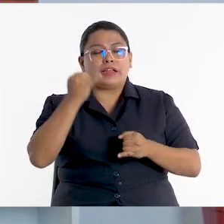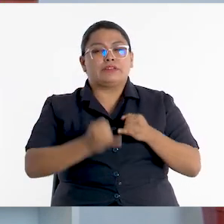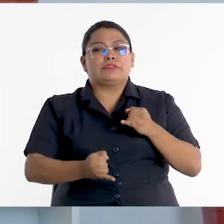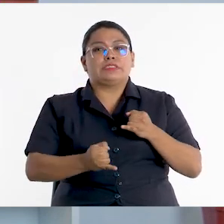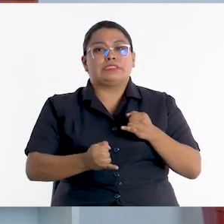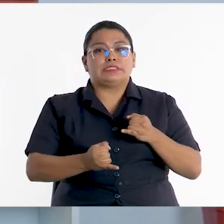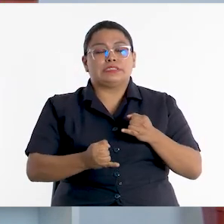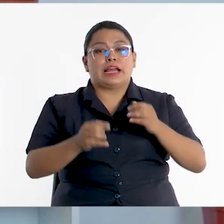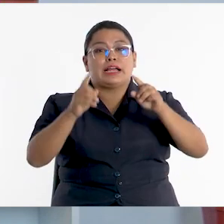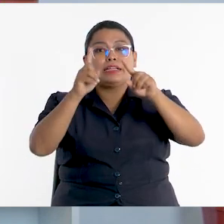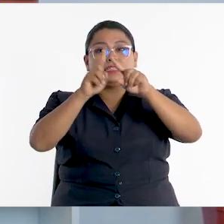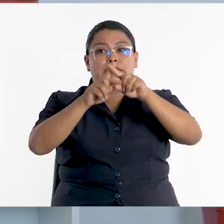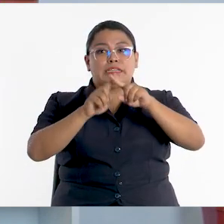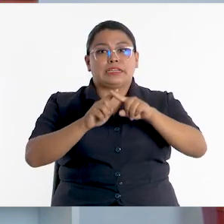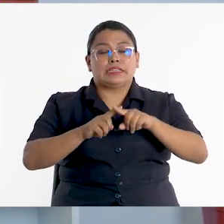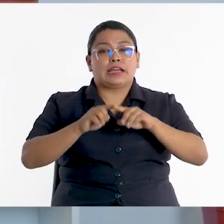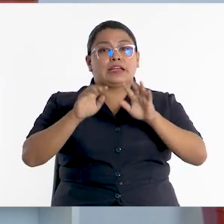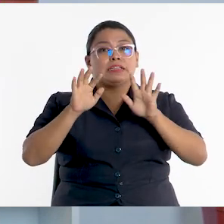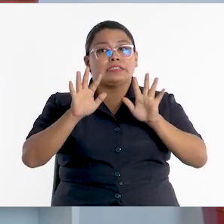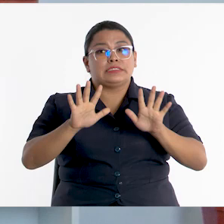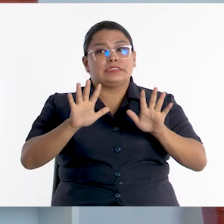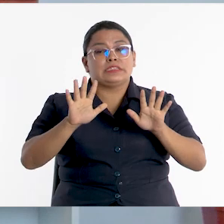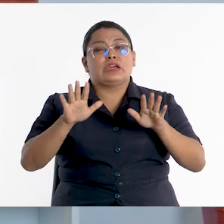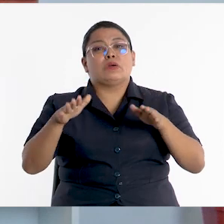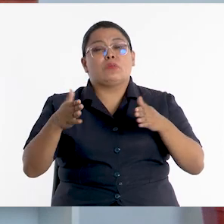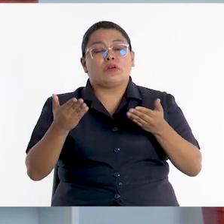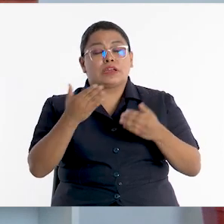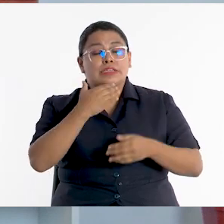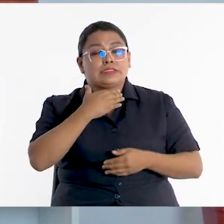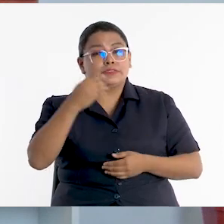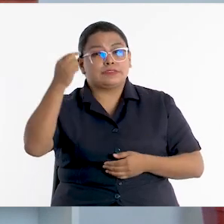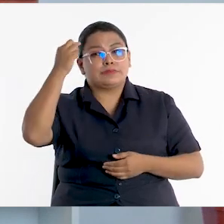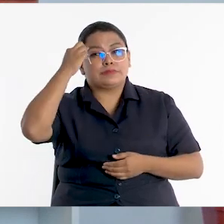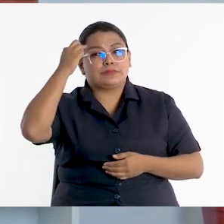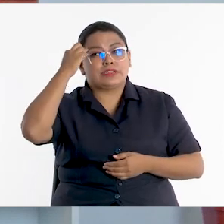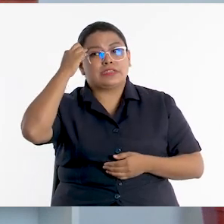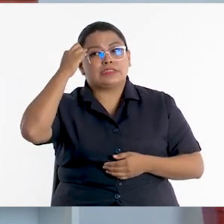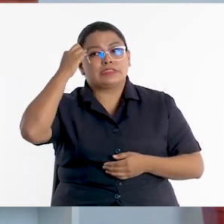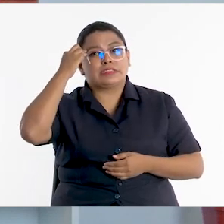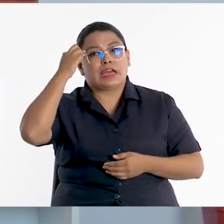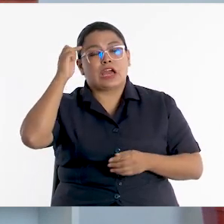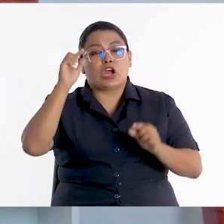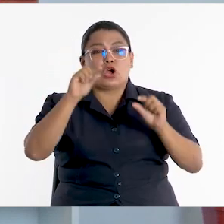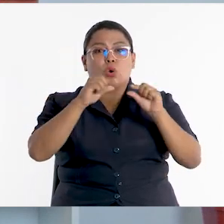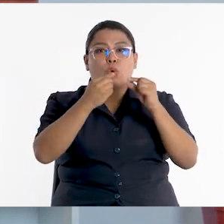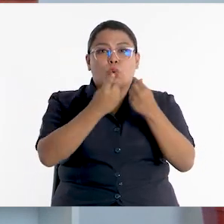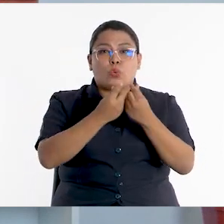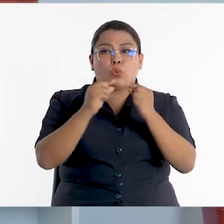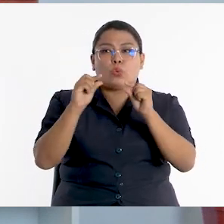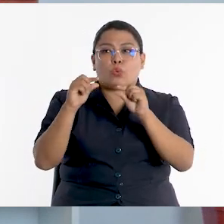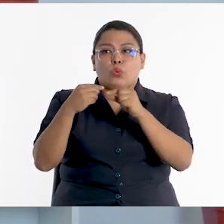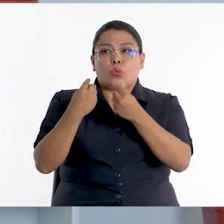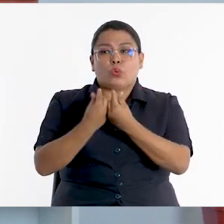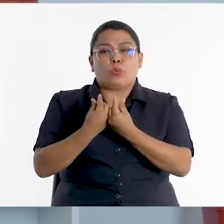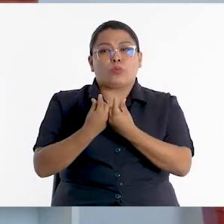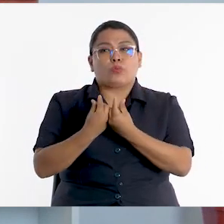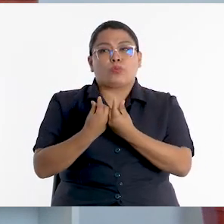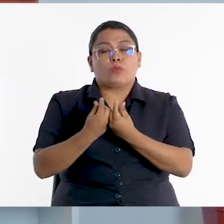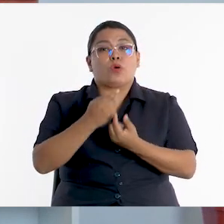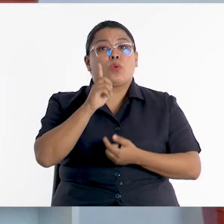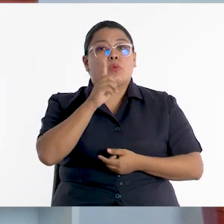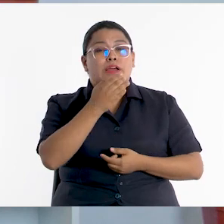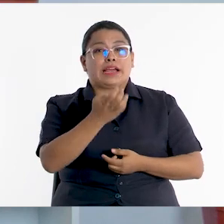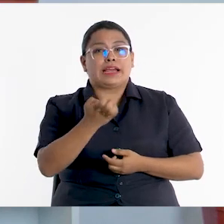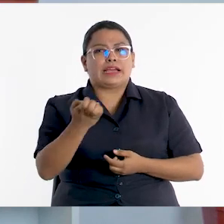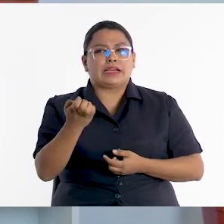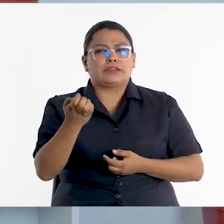final de la tabla del 10, porque es difícil pensar en grupos que tengan un